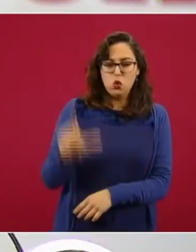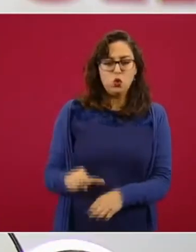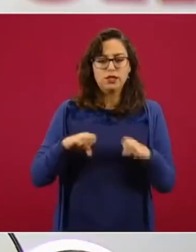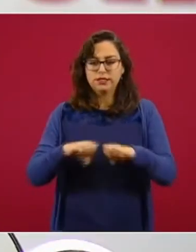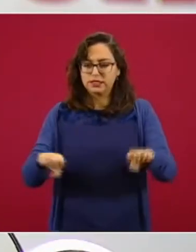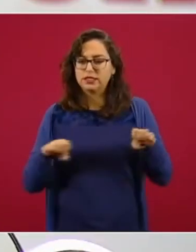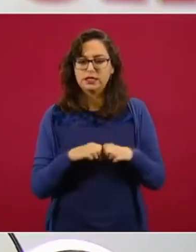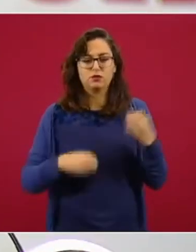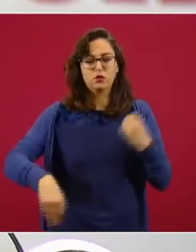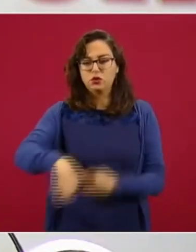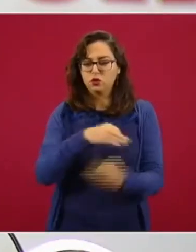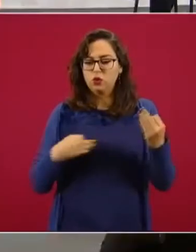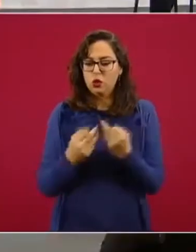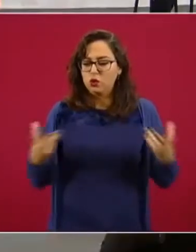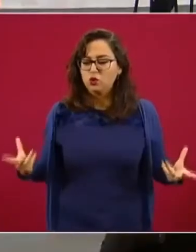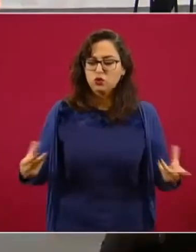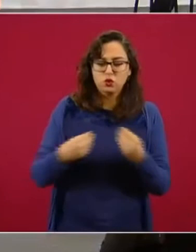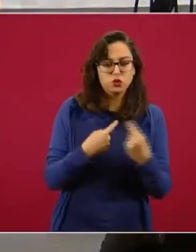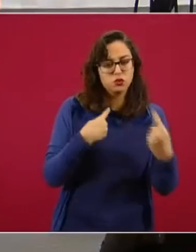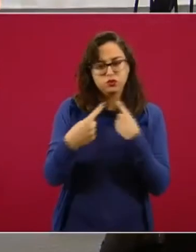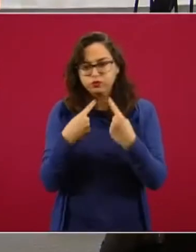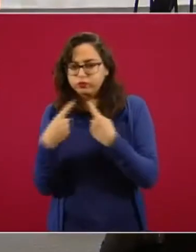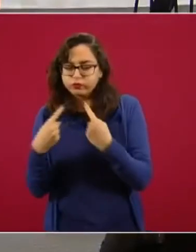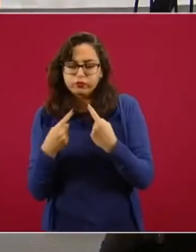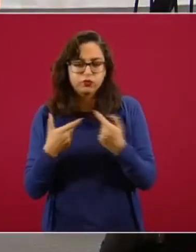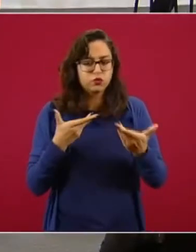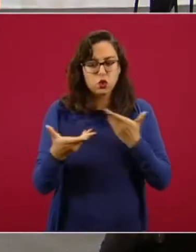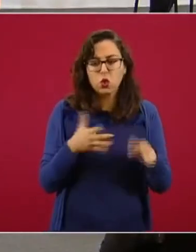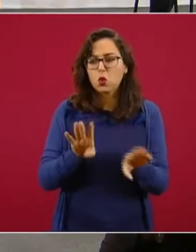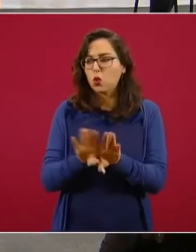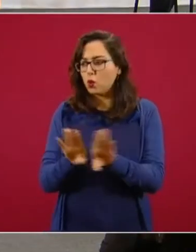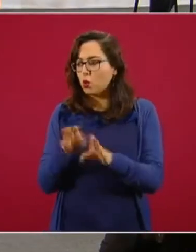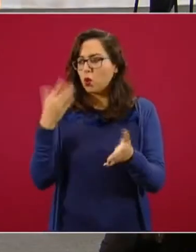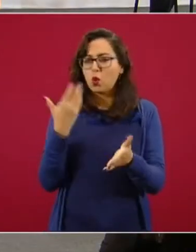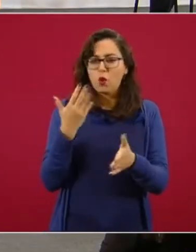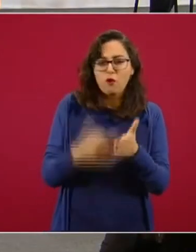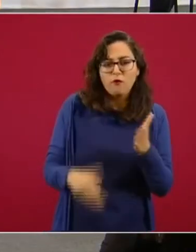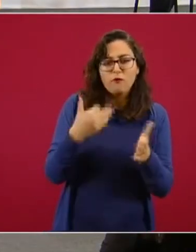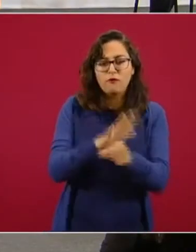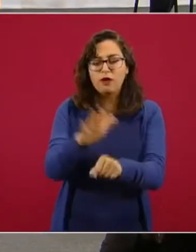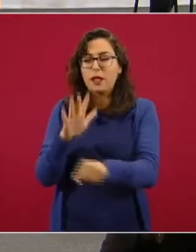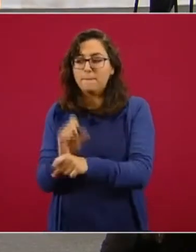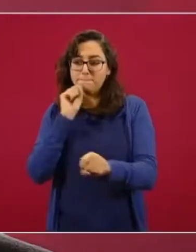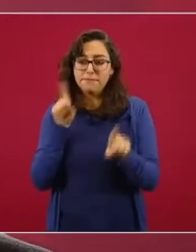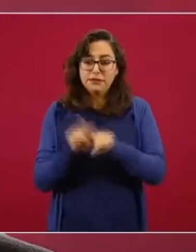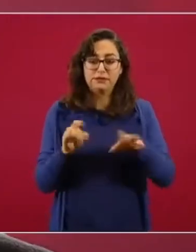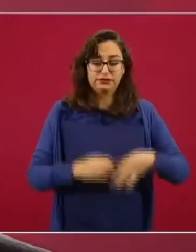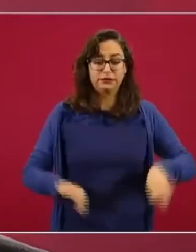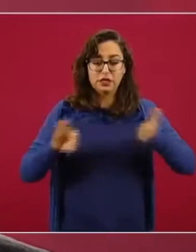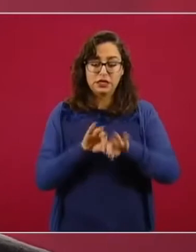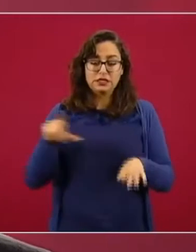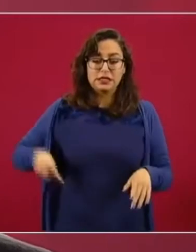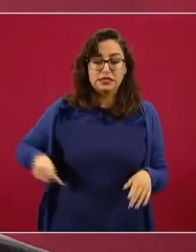los pendientes que resultan de esto. Y de aquí resulta también la capacidad de tener intercambio de servicios. Hay un